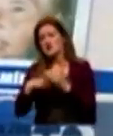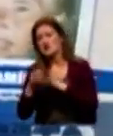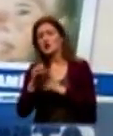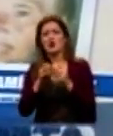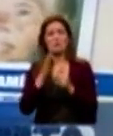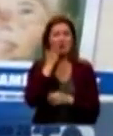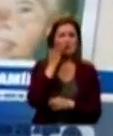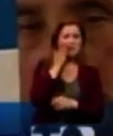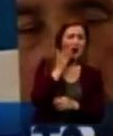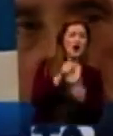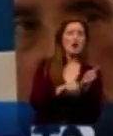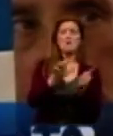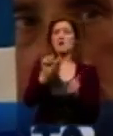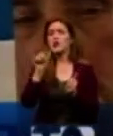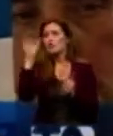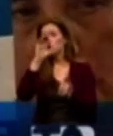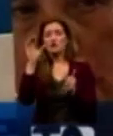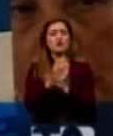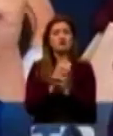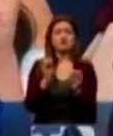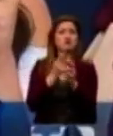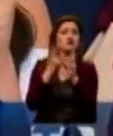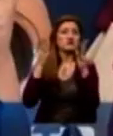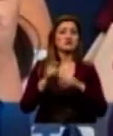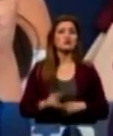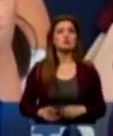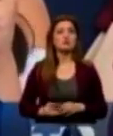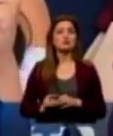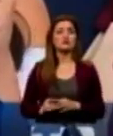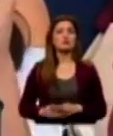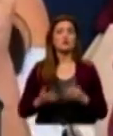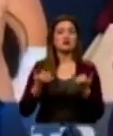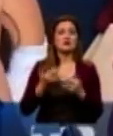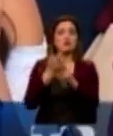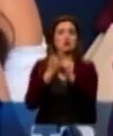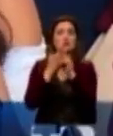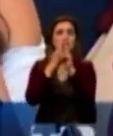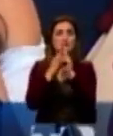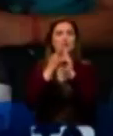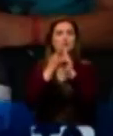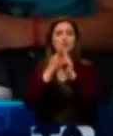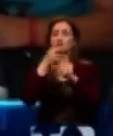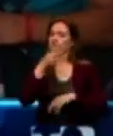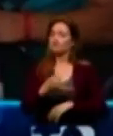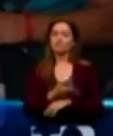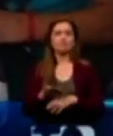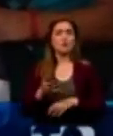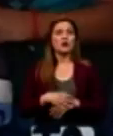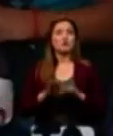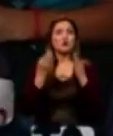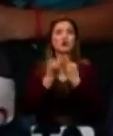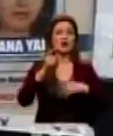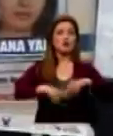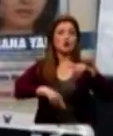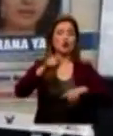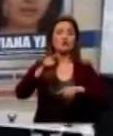a una madre o a una hermana sin respuesta alguna. Y darnos respuestas es resultados efectivos. Estas familias y amigos